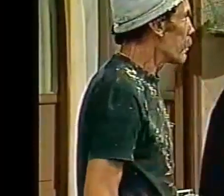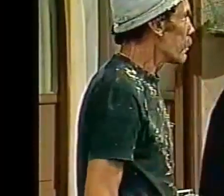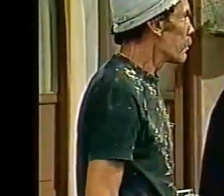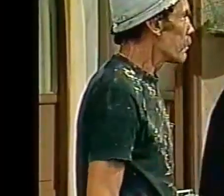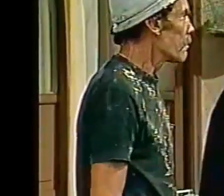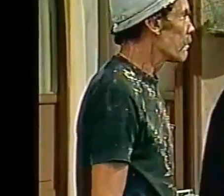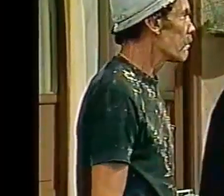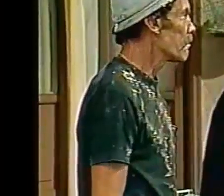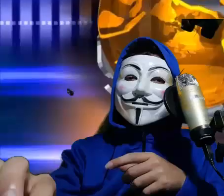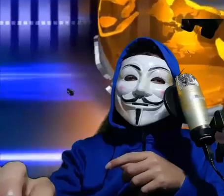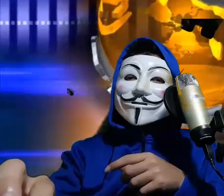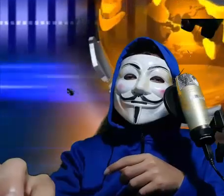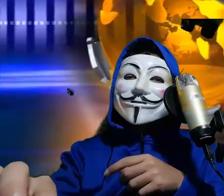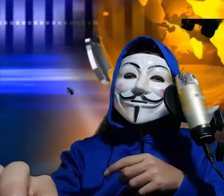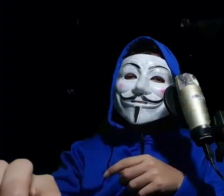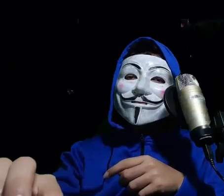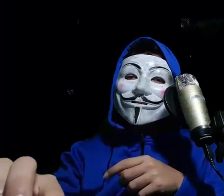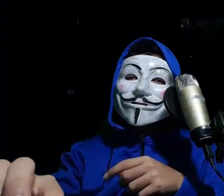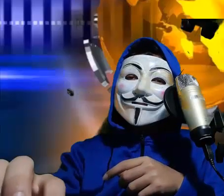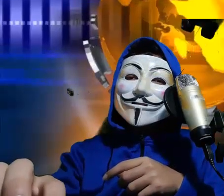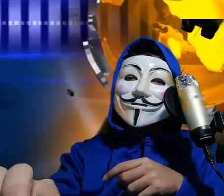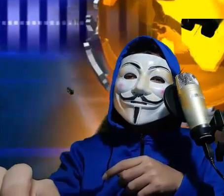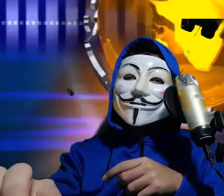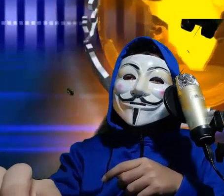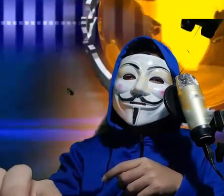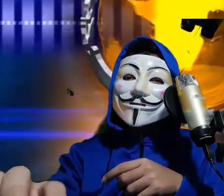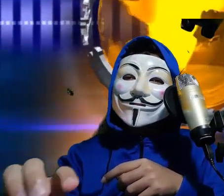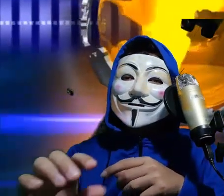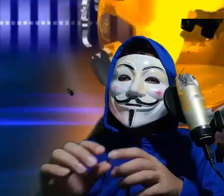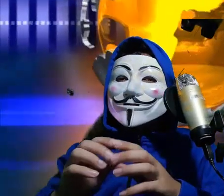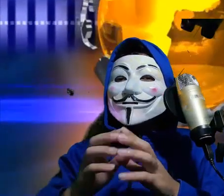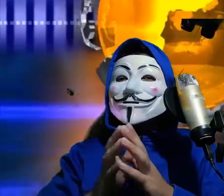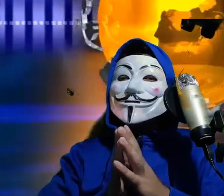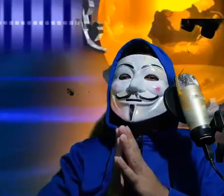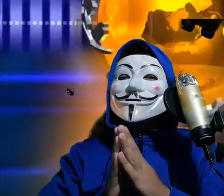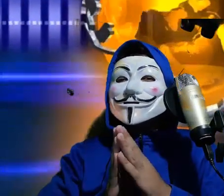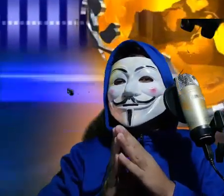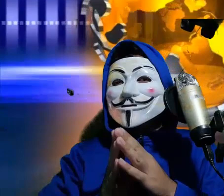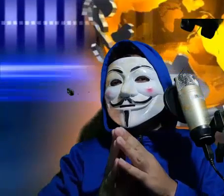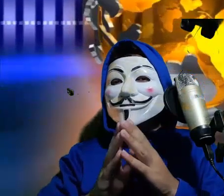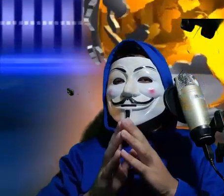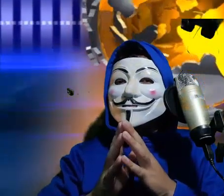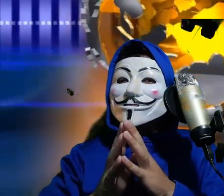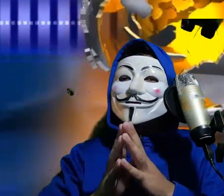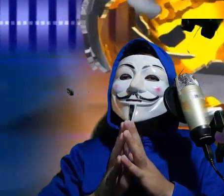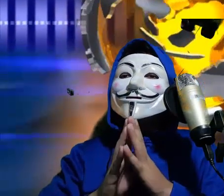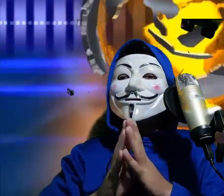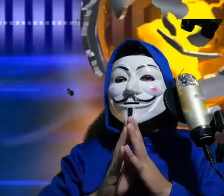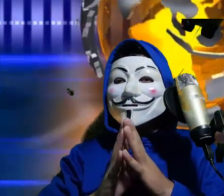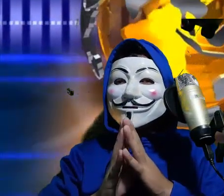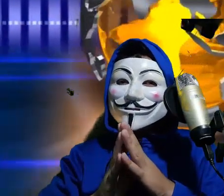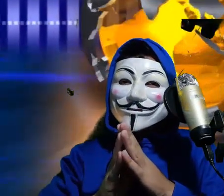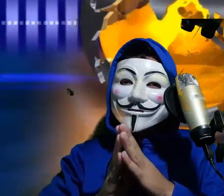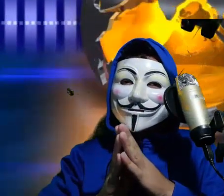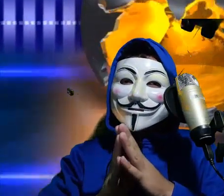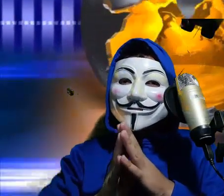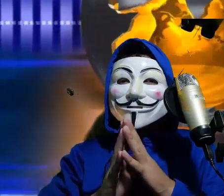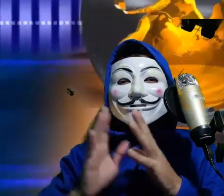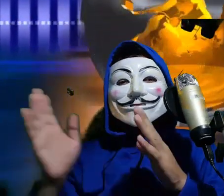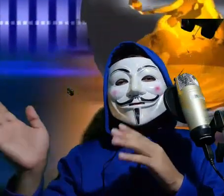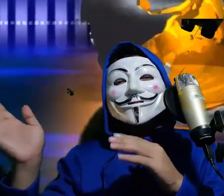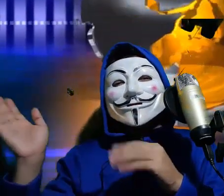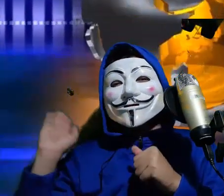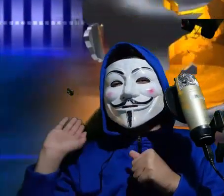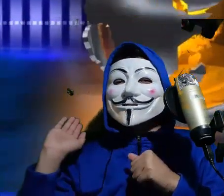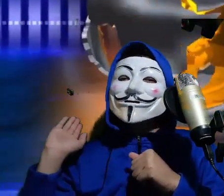sean cobardes! Y esto no termina, porque una tal Wendy Clavijo empezó con campaña sucia